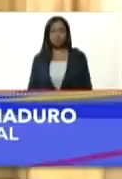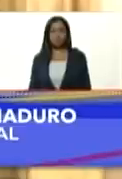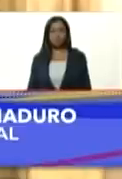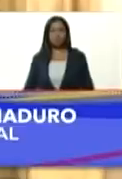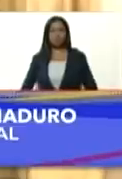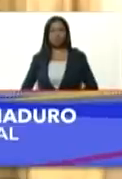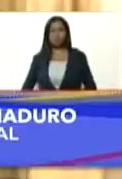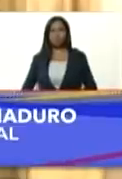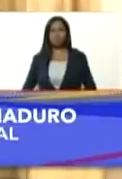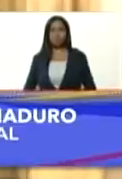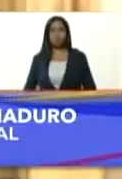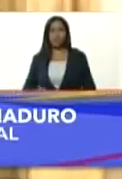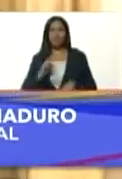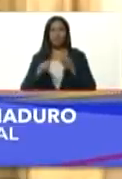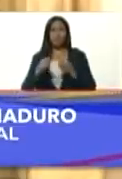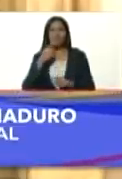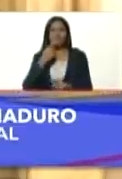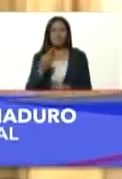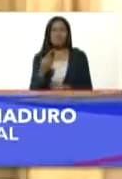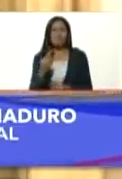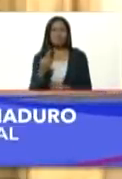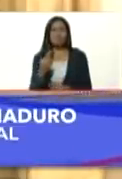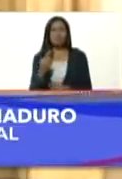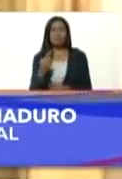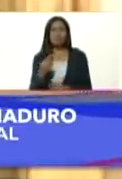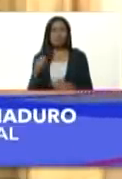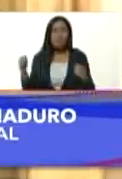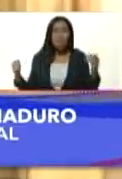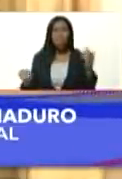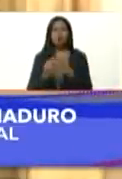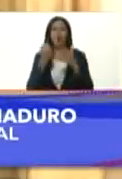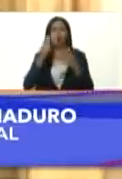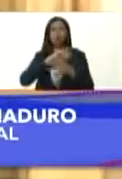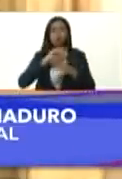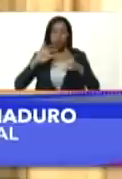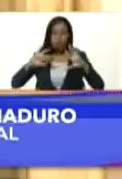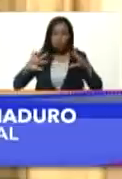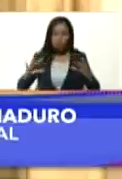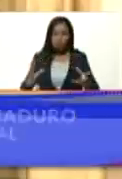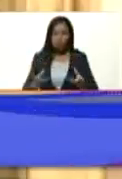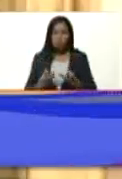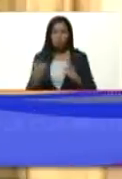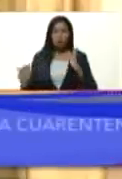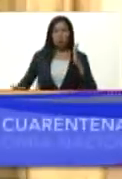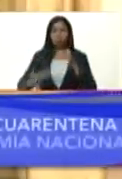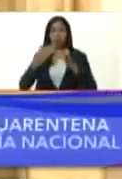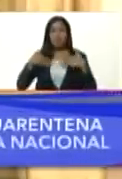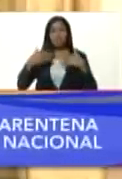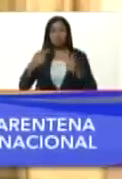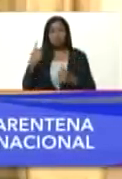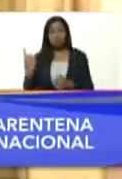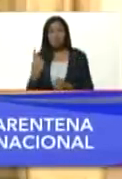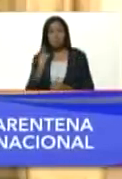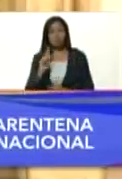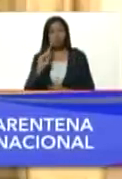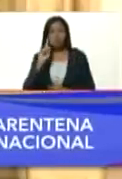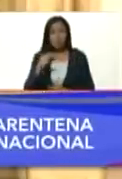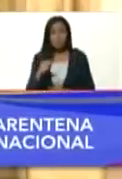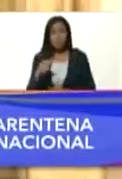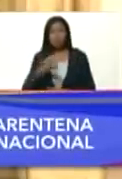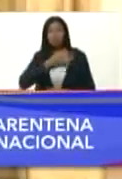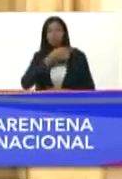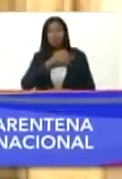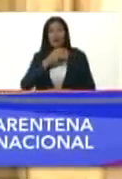Para aquellos que subestiman el impacto de esta pandemia, no solo en la salud, el impacto en la